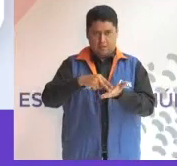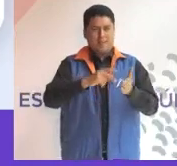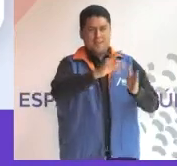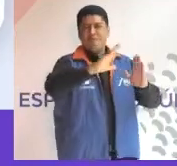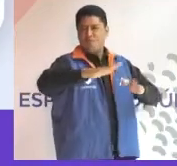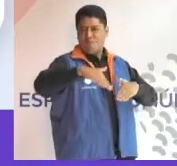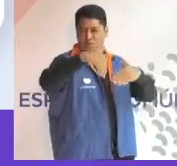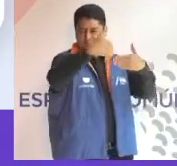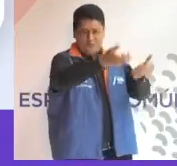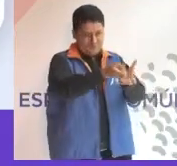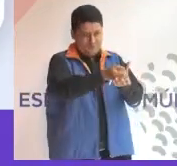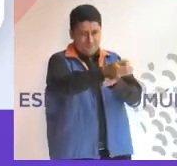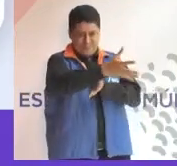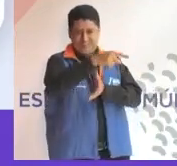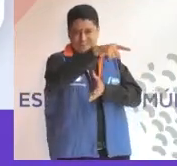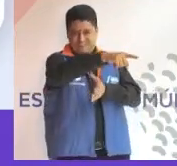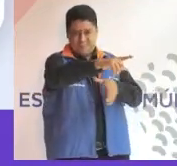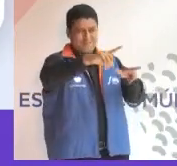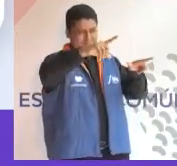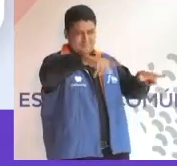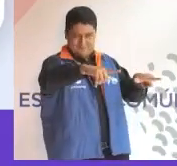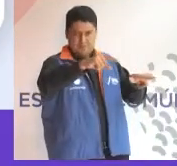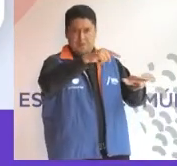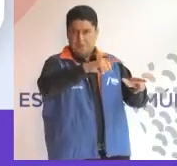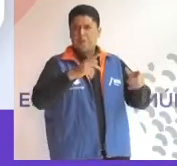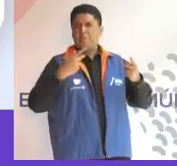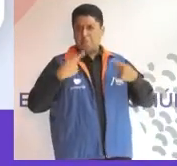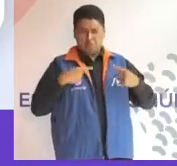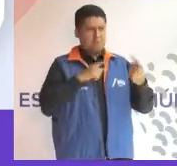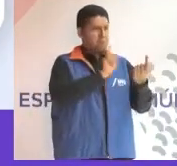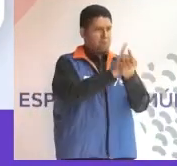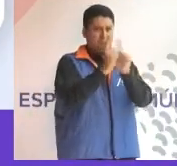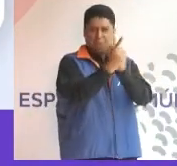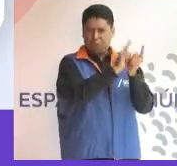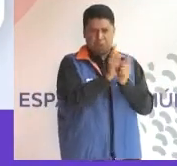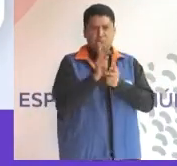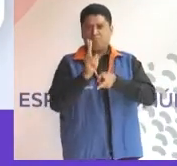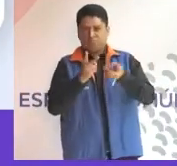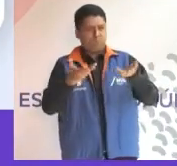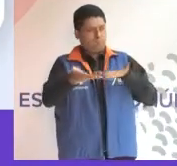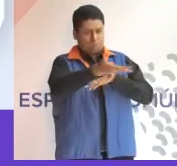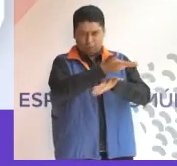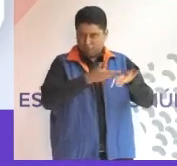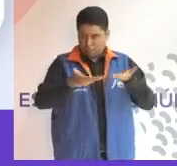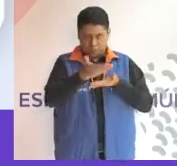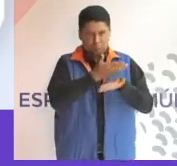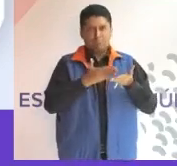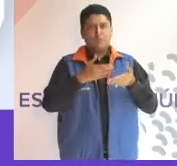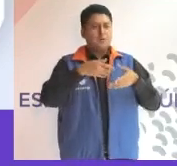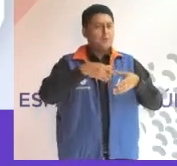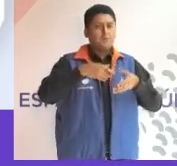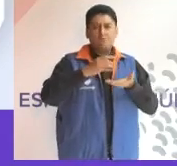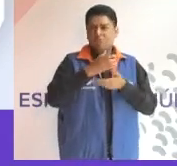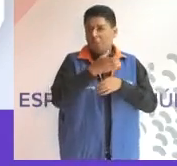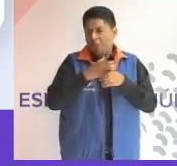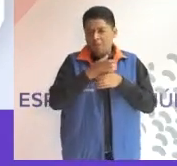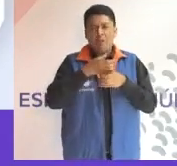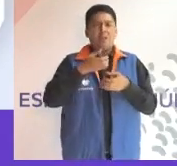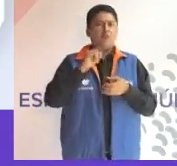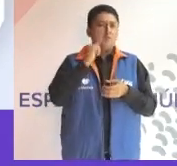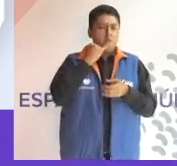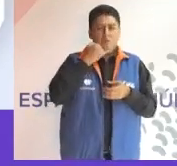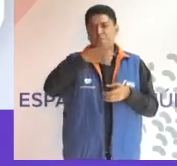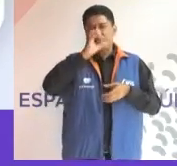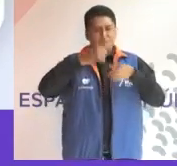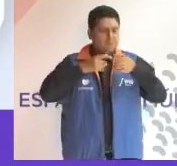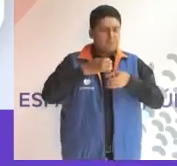patio central, donde están las periqueras, pueden acercarse, convivir, platicar con otras personas, tomar un café, un jugo y